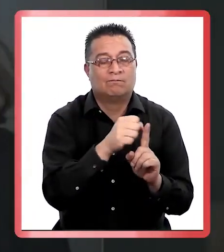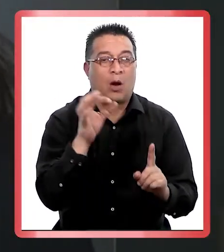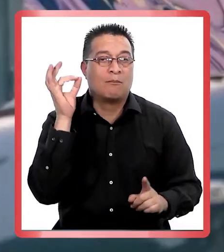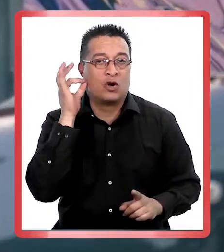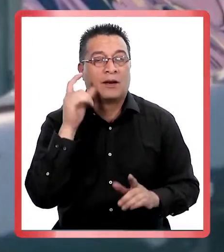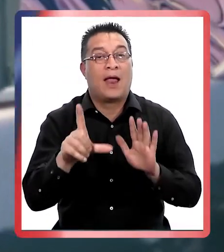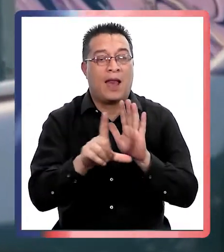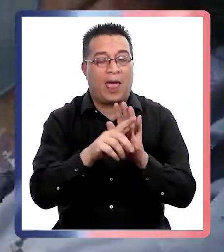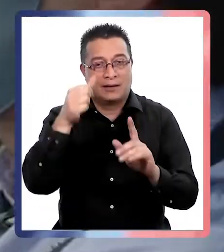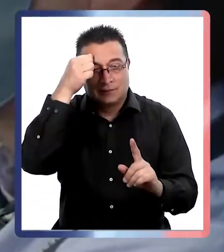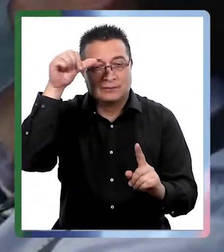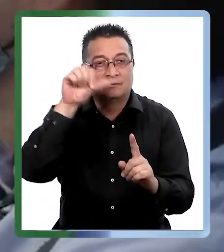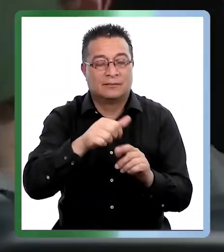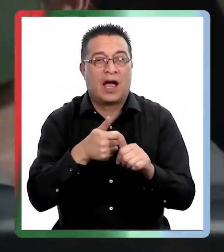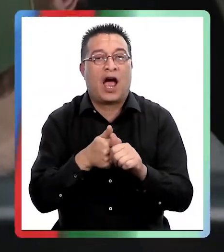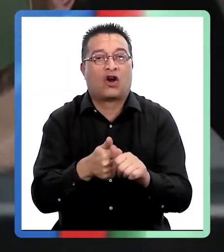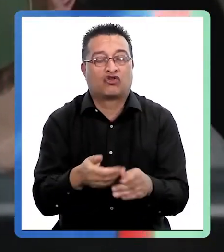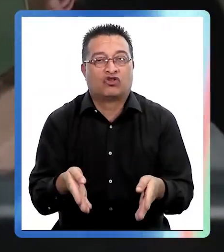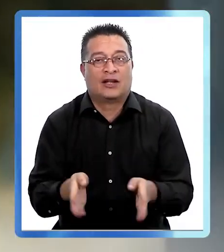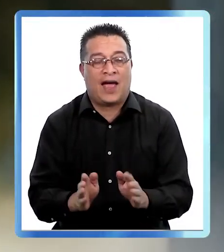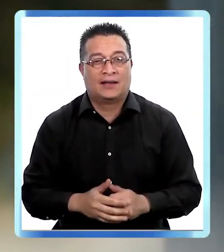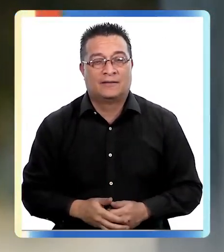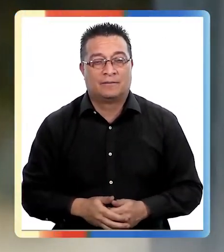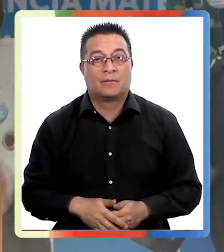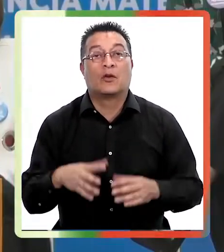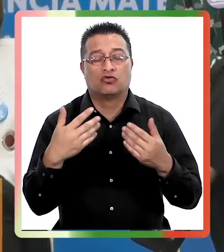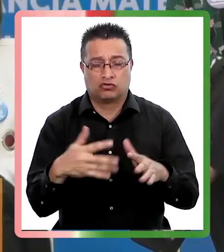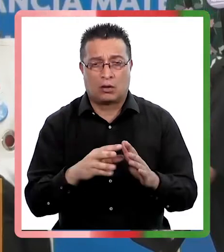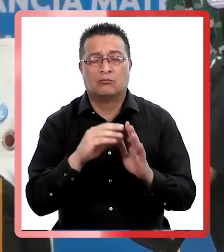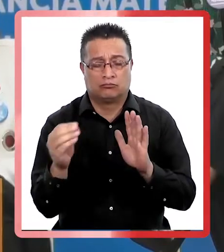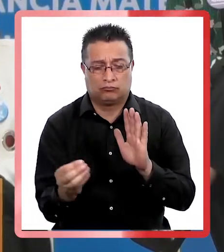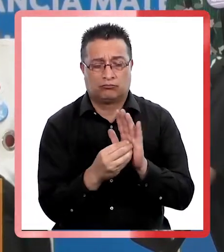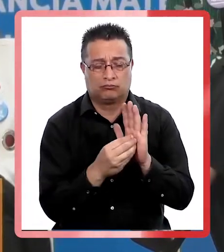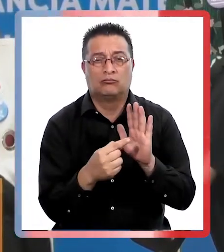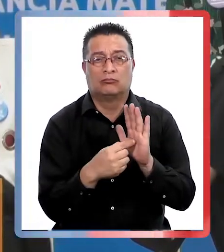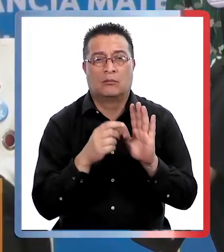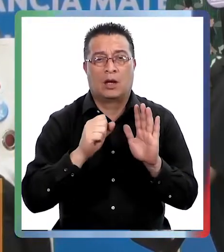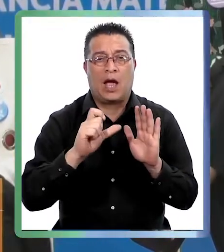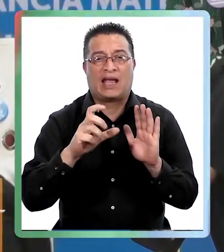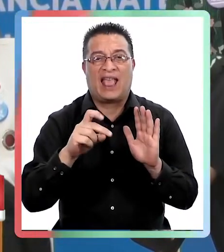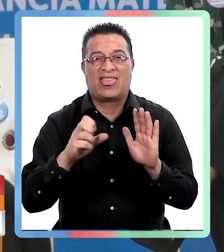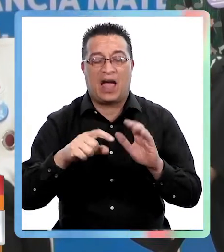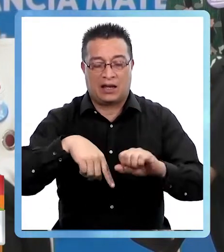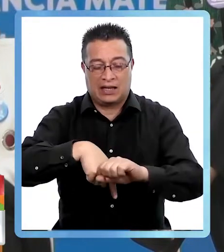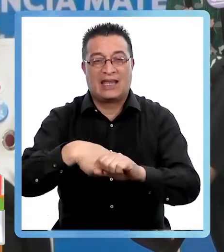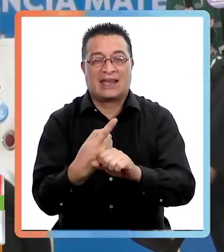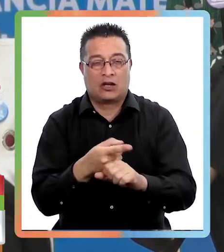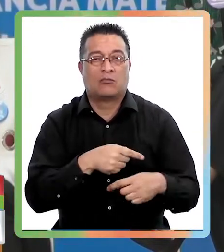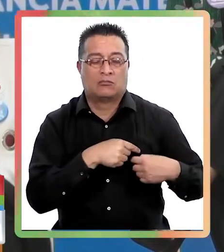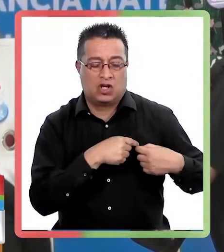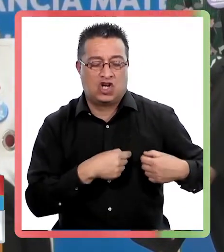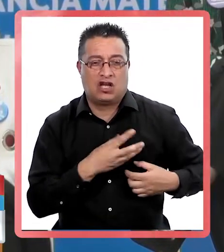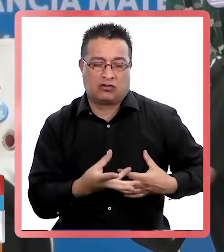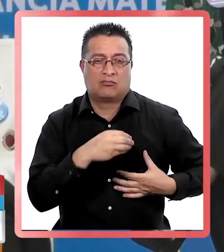de mujeres y la ley que sanciona el acoso callejero. Hemos puesto la agenda de género en el